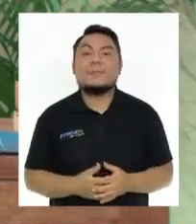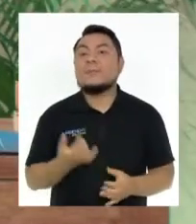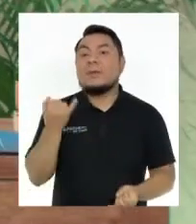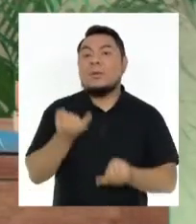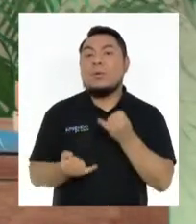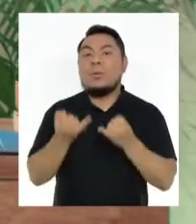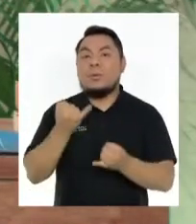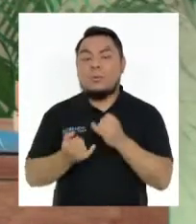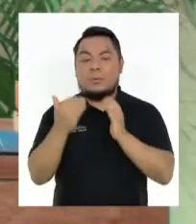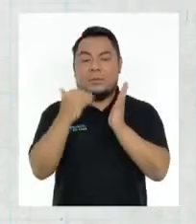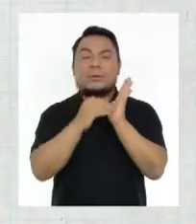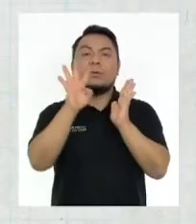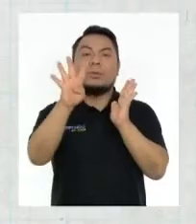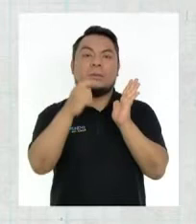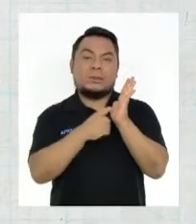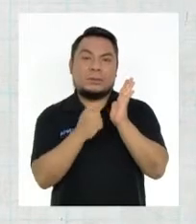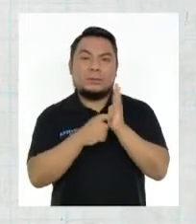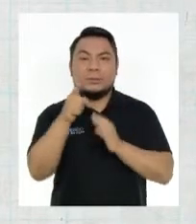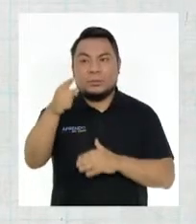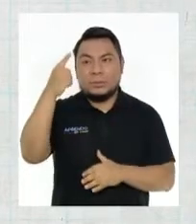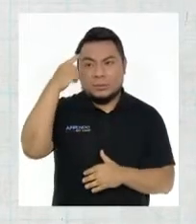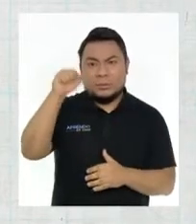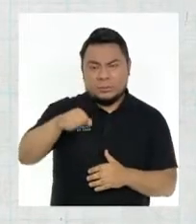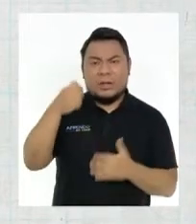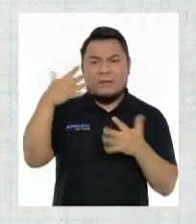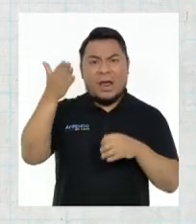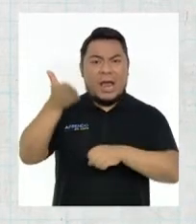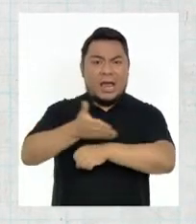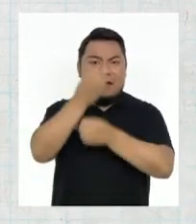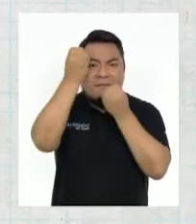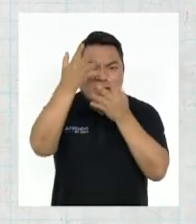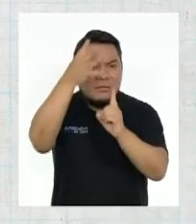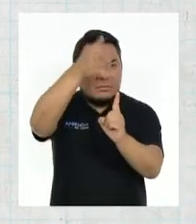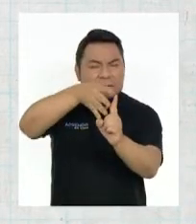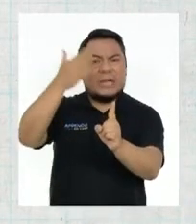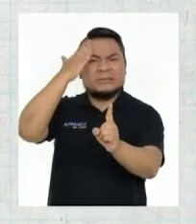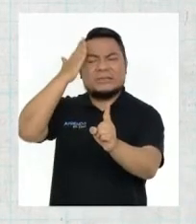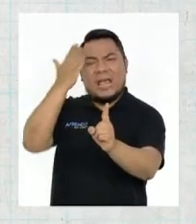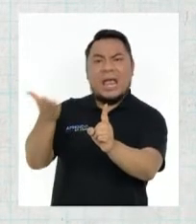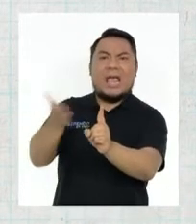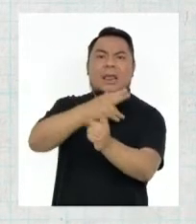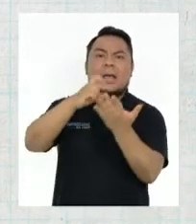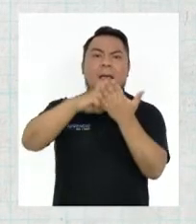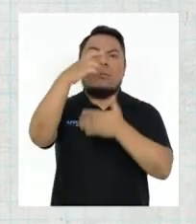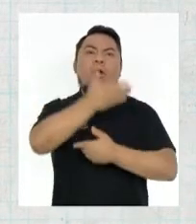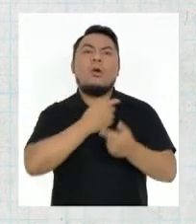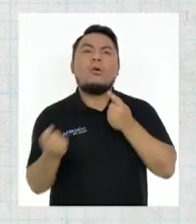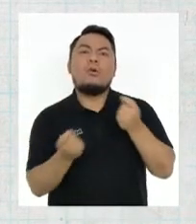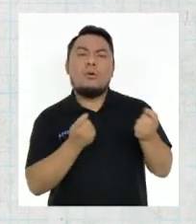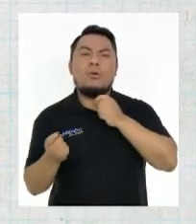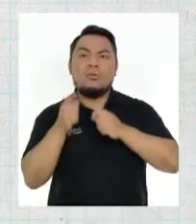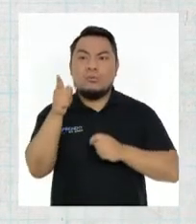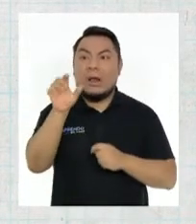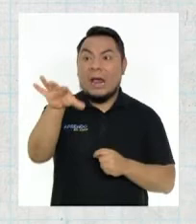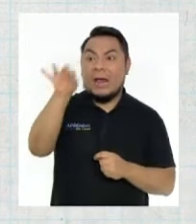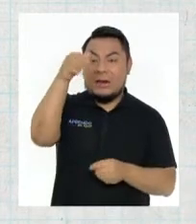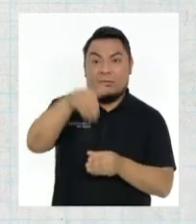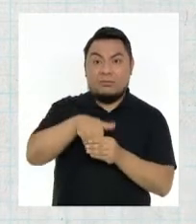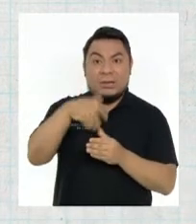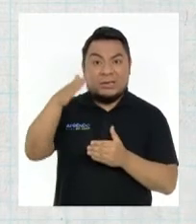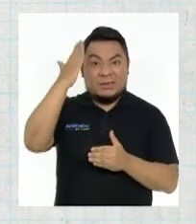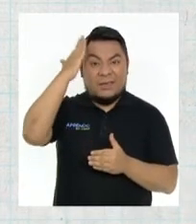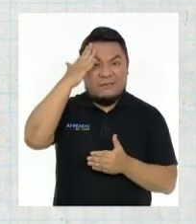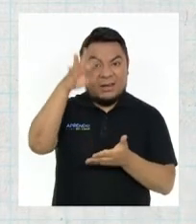la pregunta 4. ¿Está usted informada o informado de las propuestas o planes de gobierno para ejercer su voto en un proceso